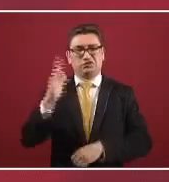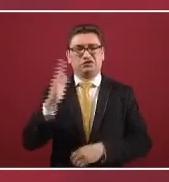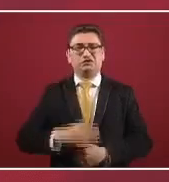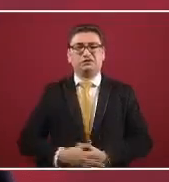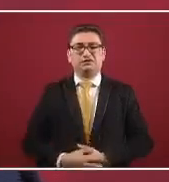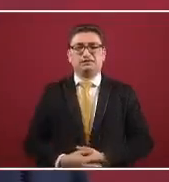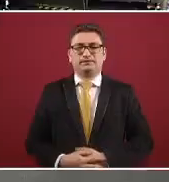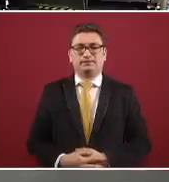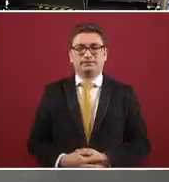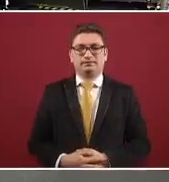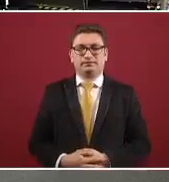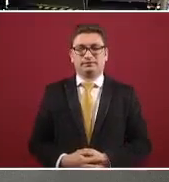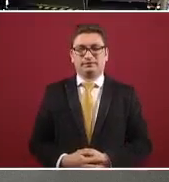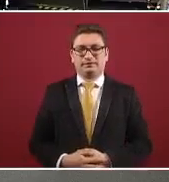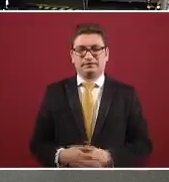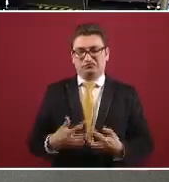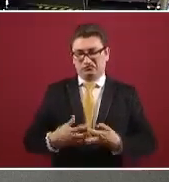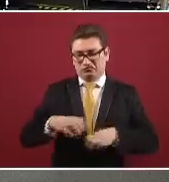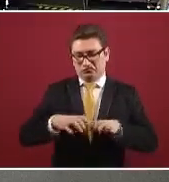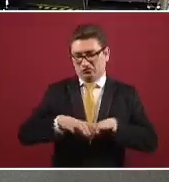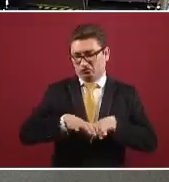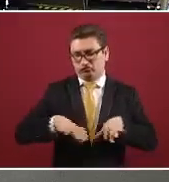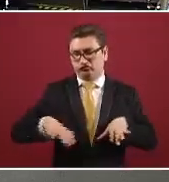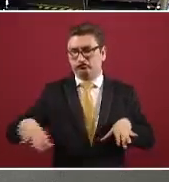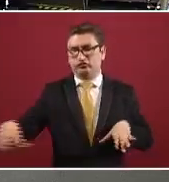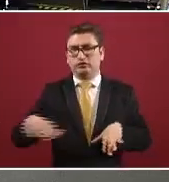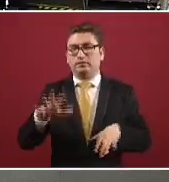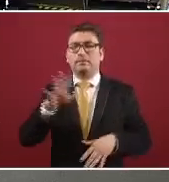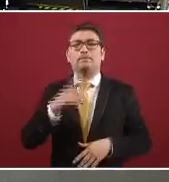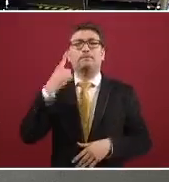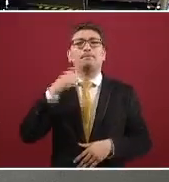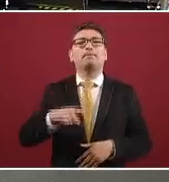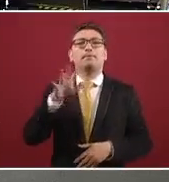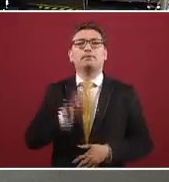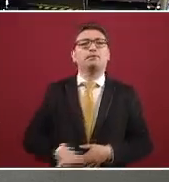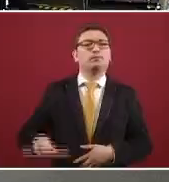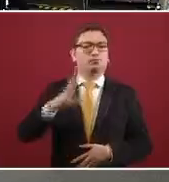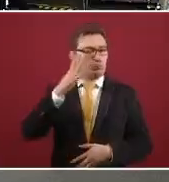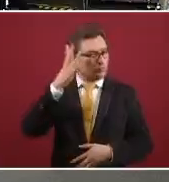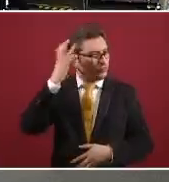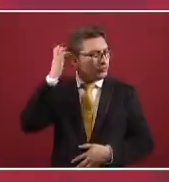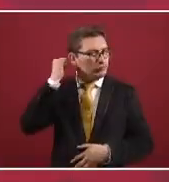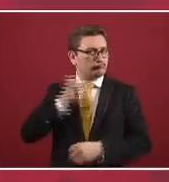que permitiría alumbrar todo Morelos.